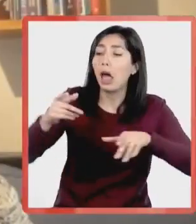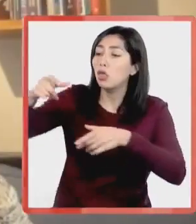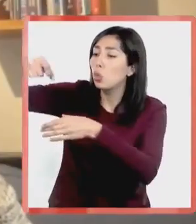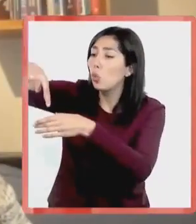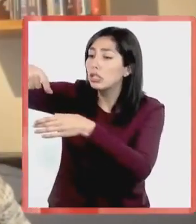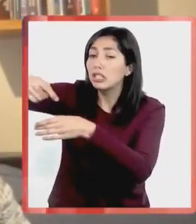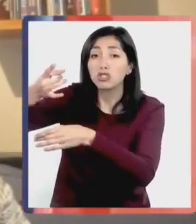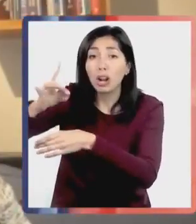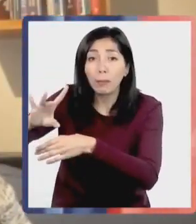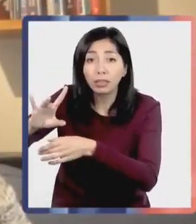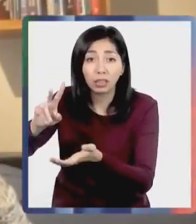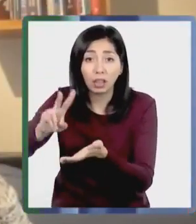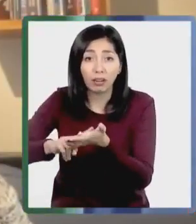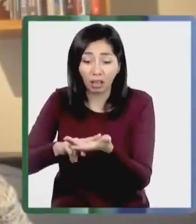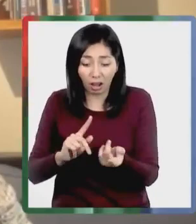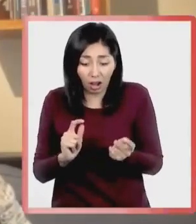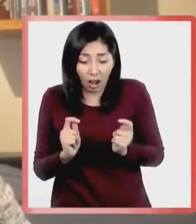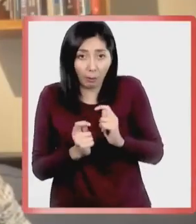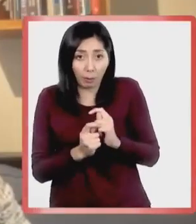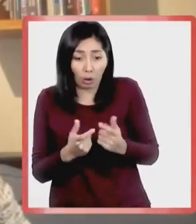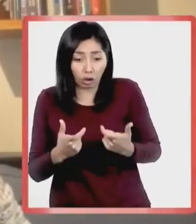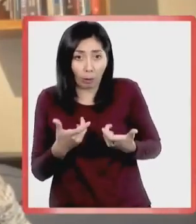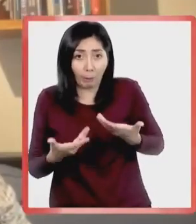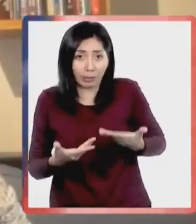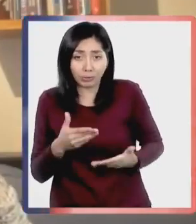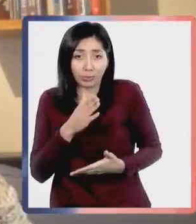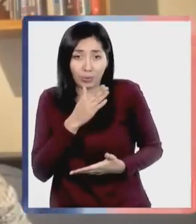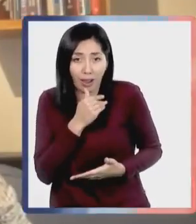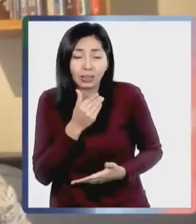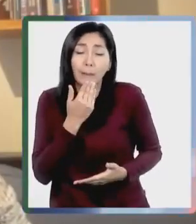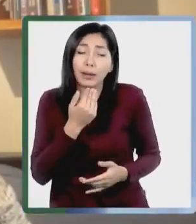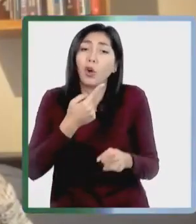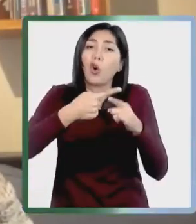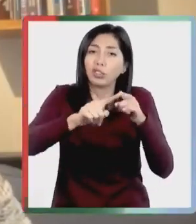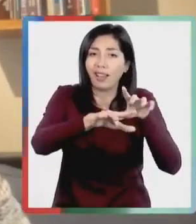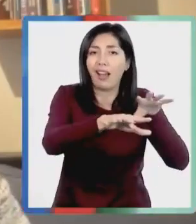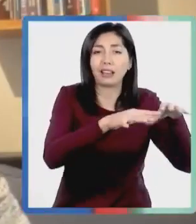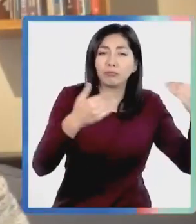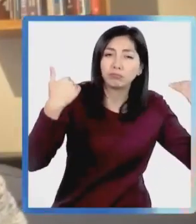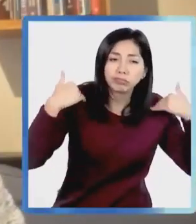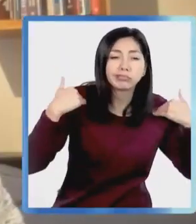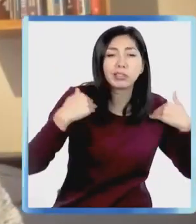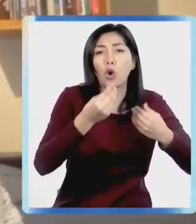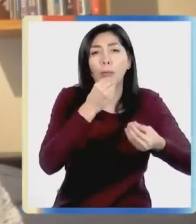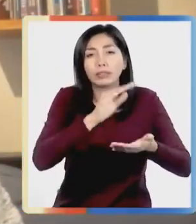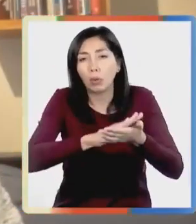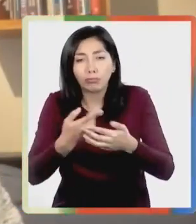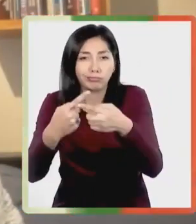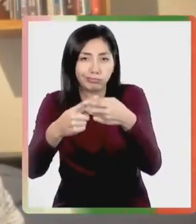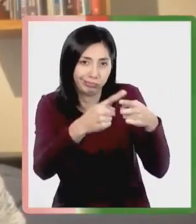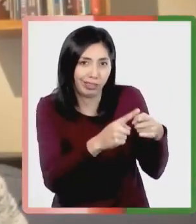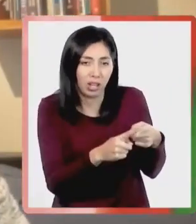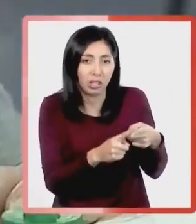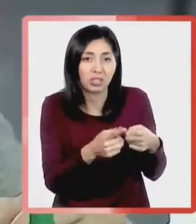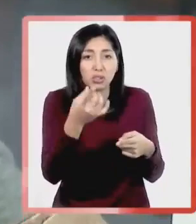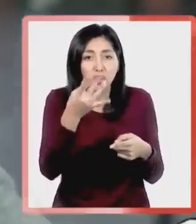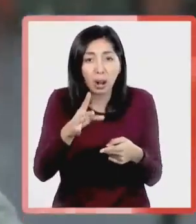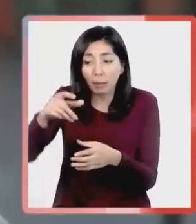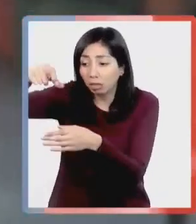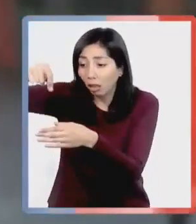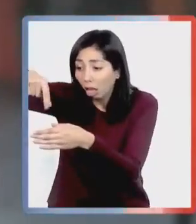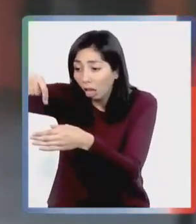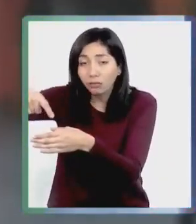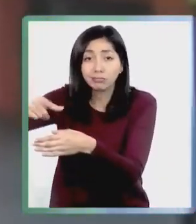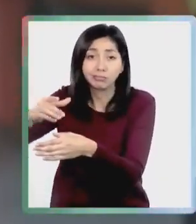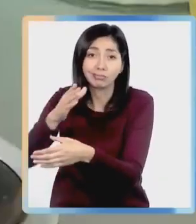a azúcar por edulcorantes, la verdad es que no va a haber cambios en el control del peso y por lo tanto no va a haber entonces